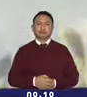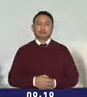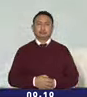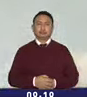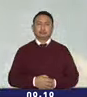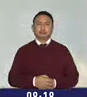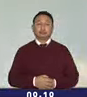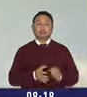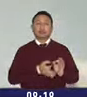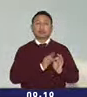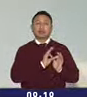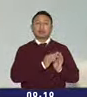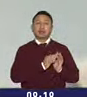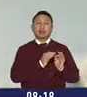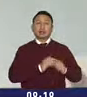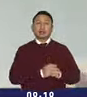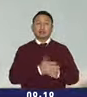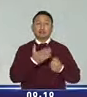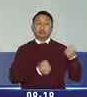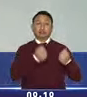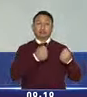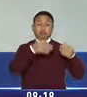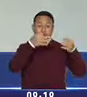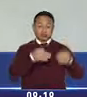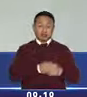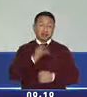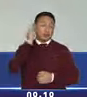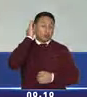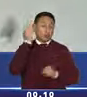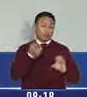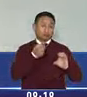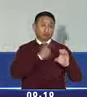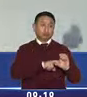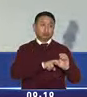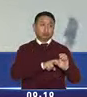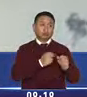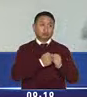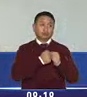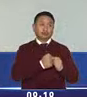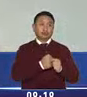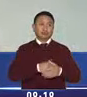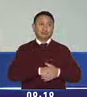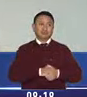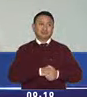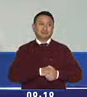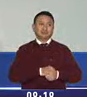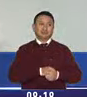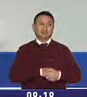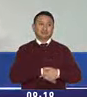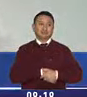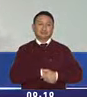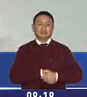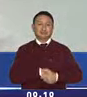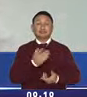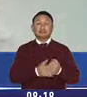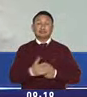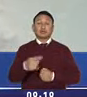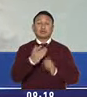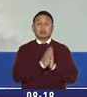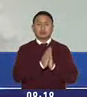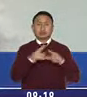Calderón. La cámara de seguridad grabó el momento donde se habrían registrado los hechos. La mujer de 21 años, al parecer, solicitó un